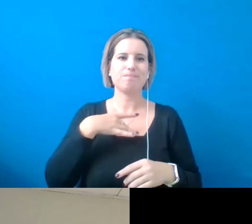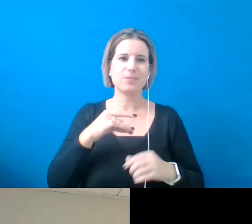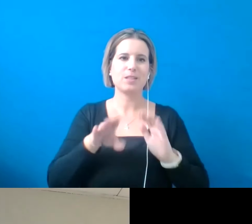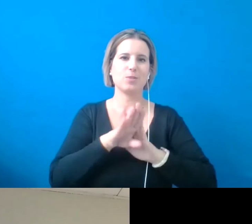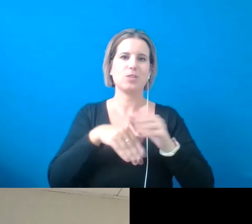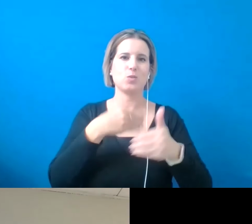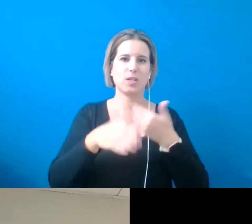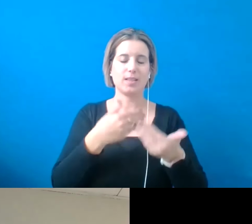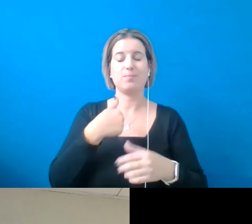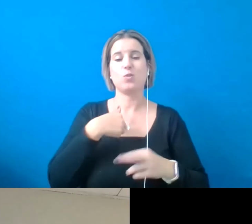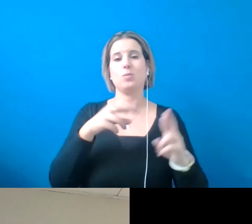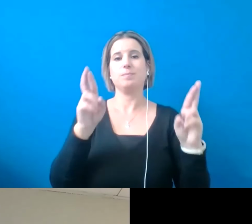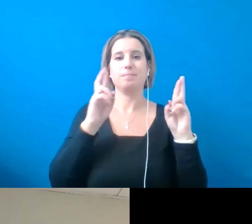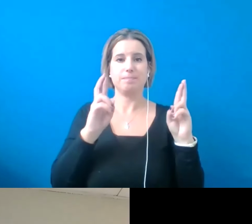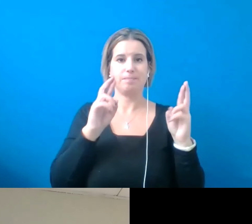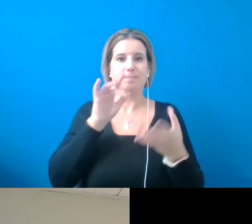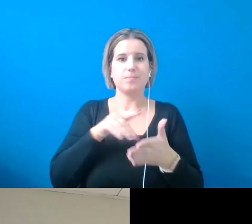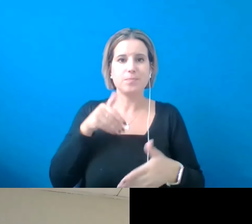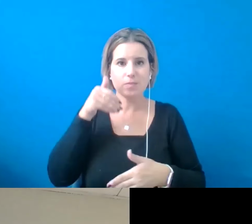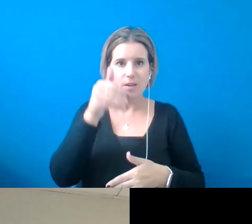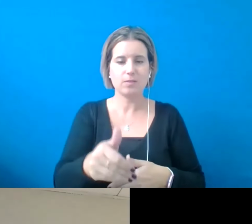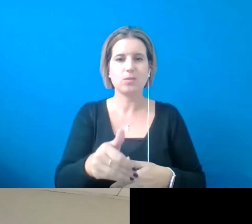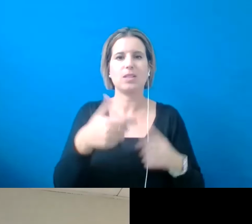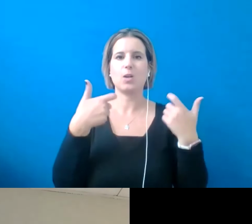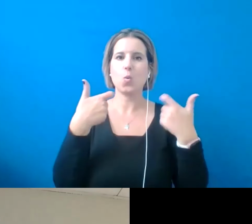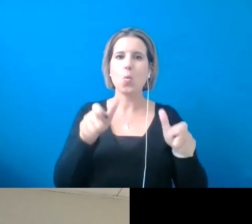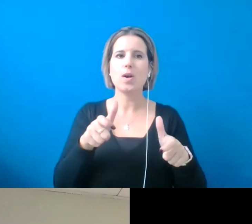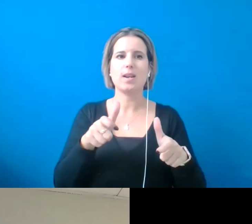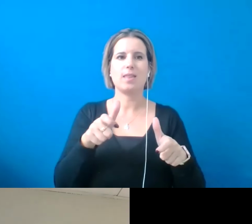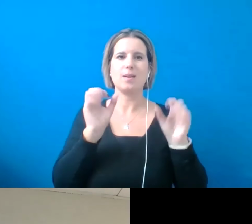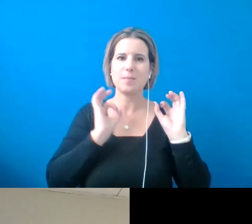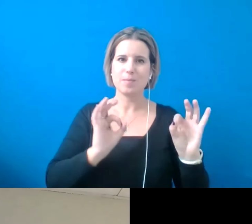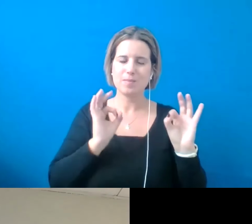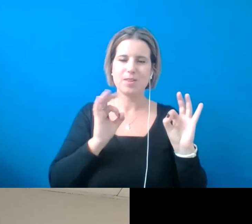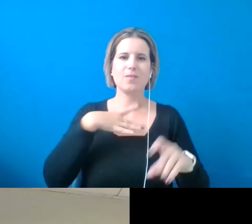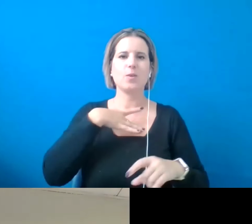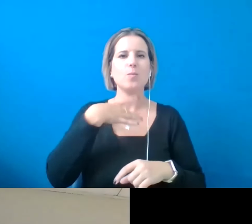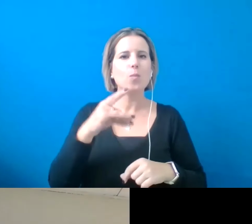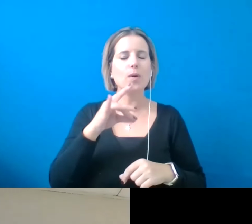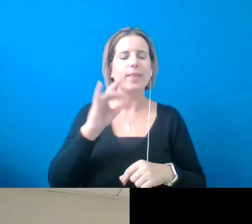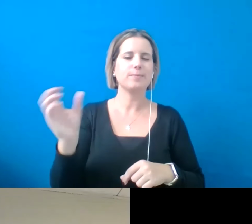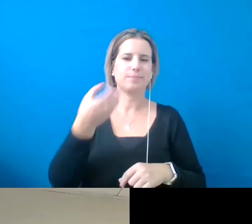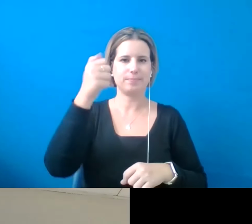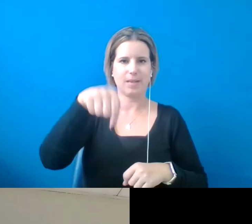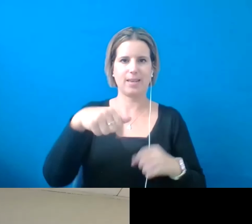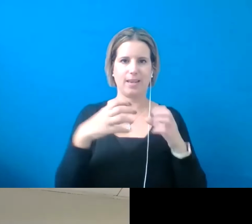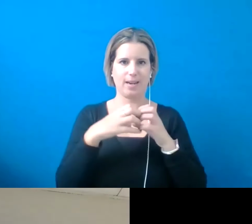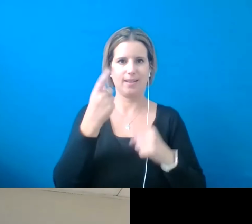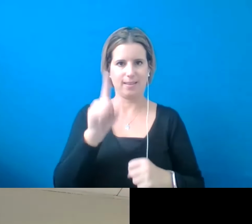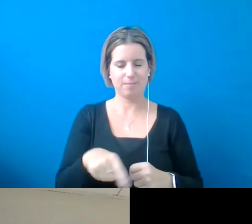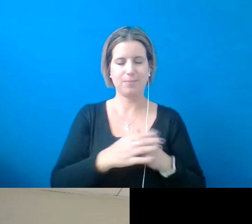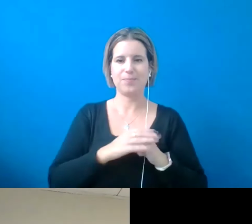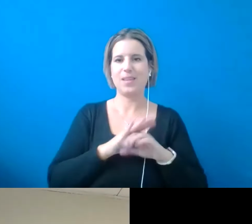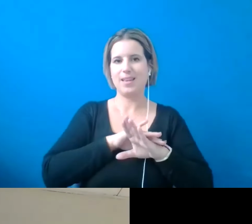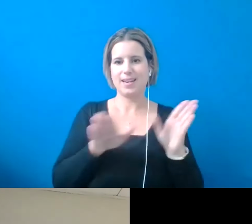adelante yo espero que en algún momento esa unidad de ingreso específica se pueda conseguir también aquí en Granada y